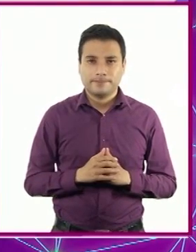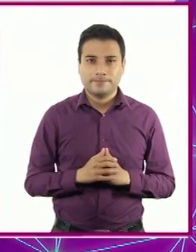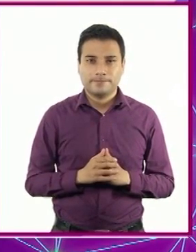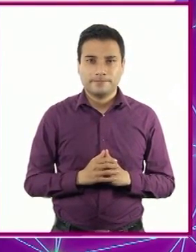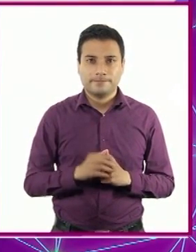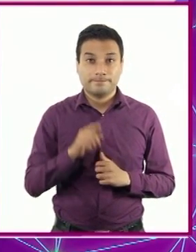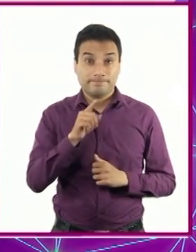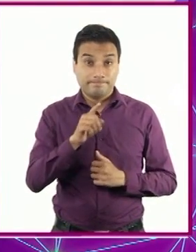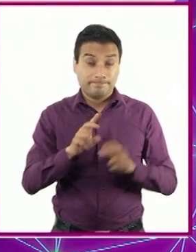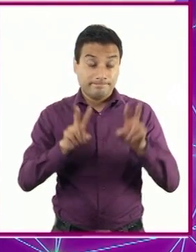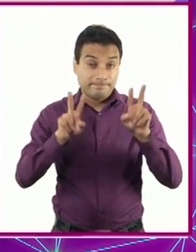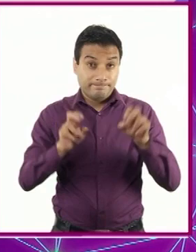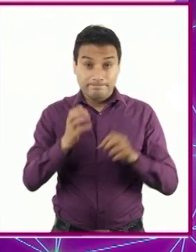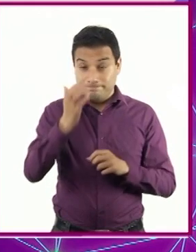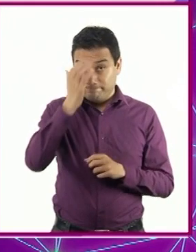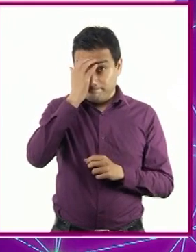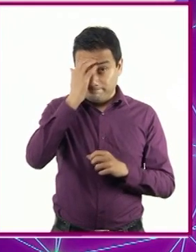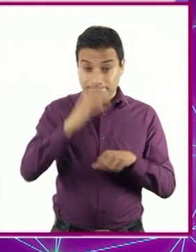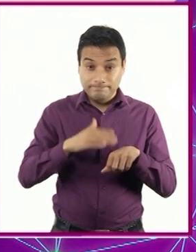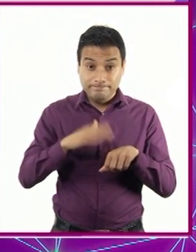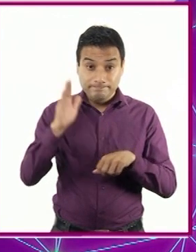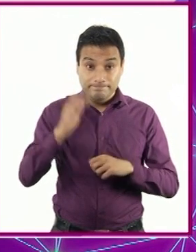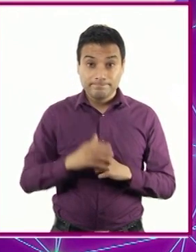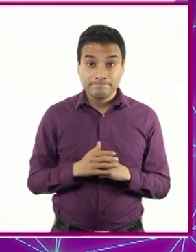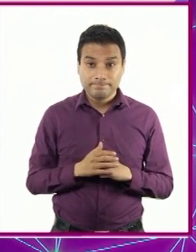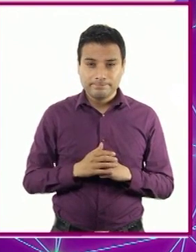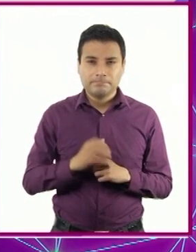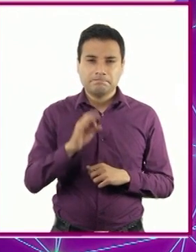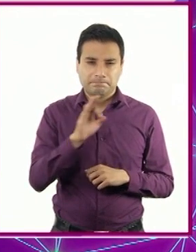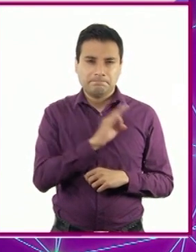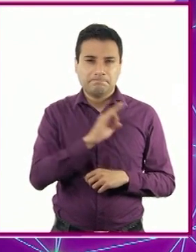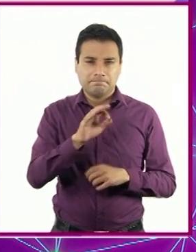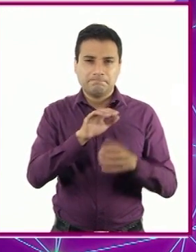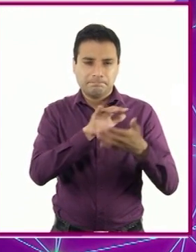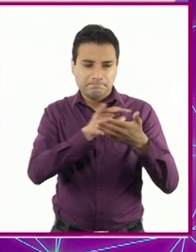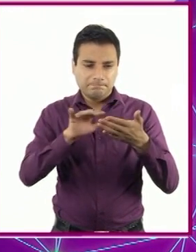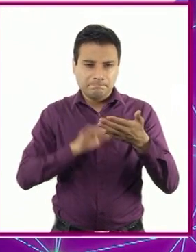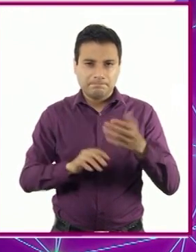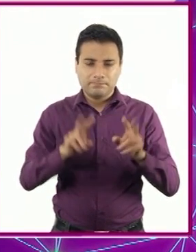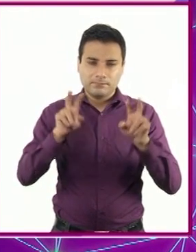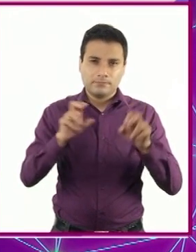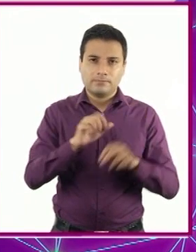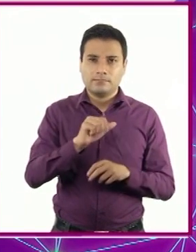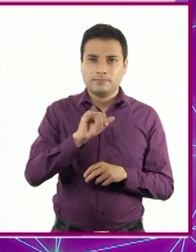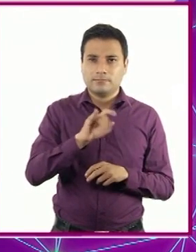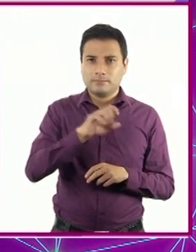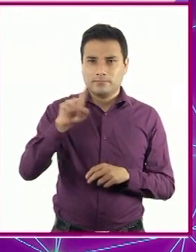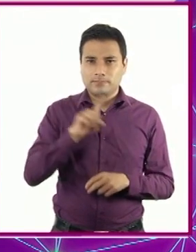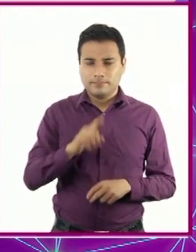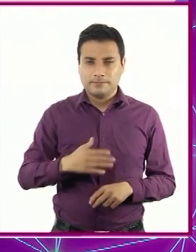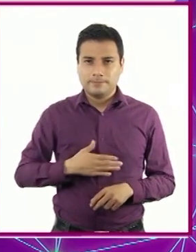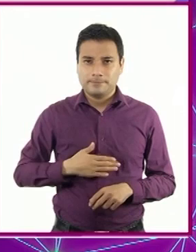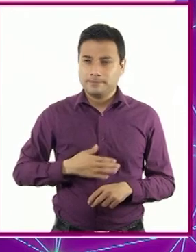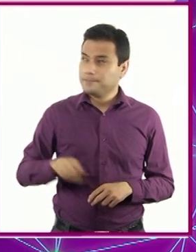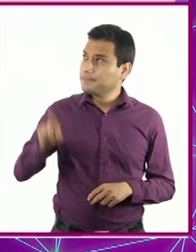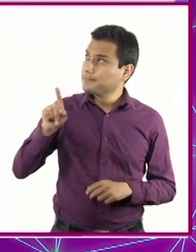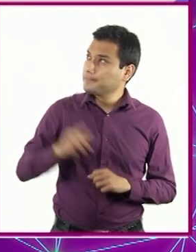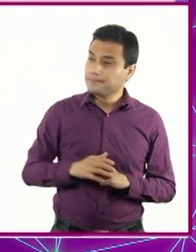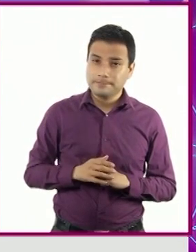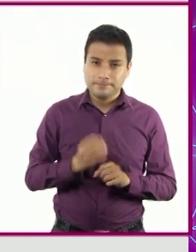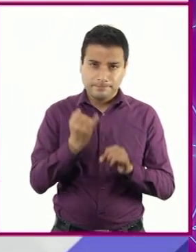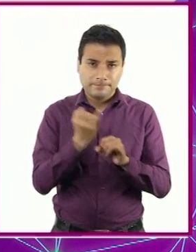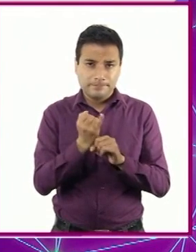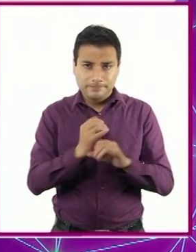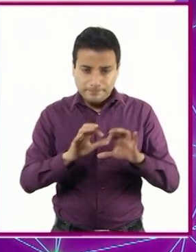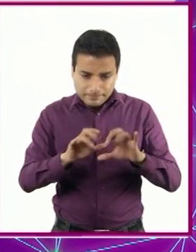lo visto, pueden continuar leyendo sobre las consecuencias de la acidez estomacal en la dirección electrónica que aparece en su